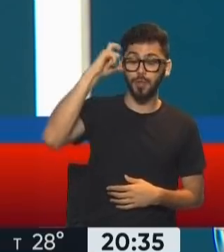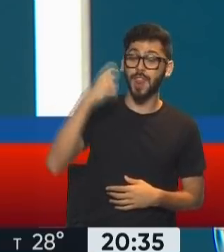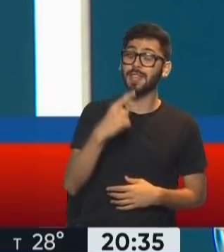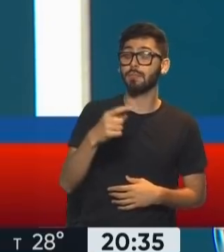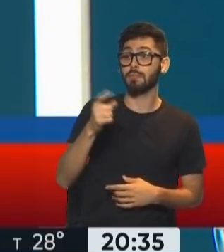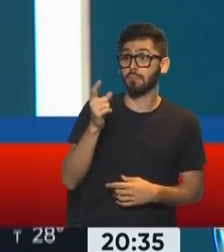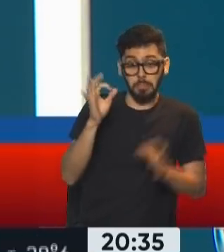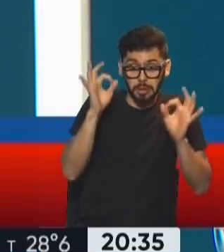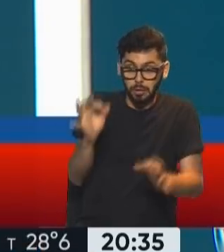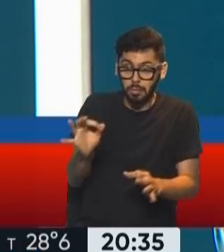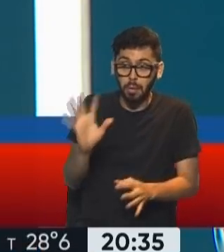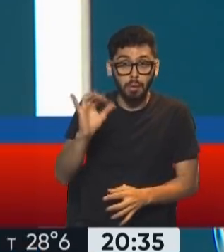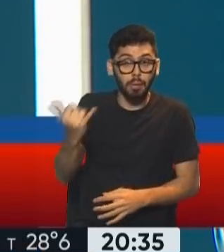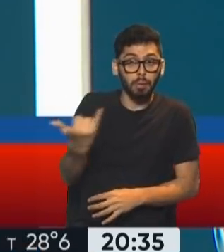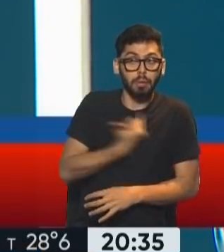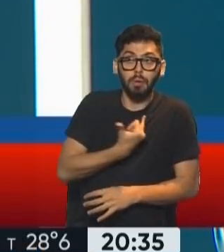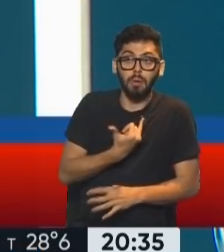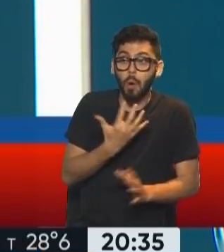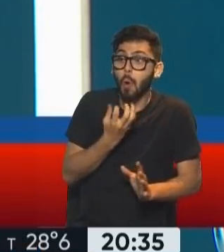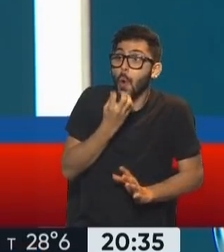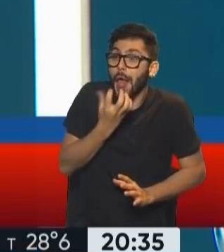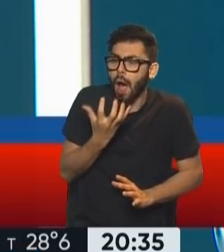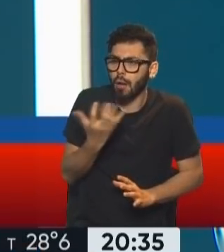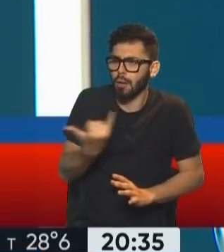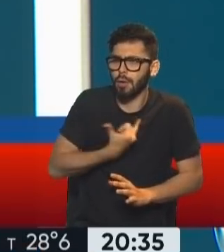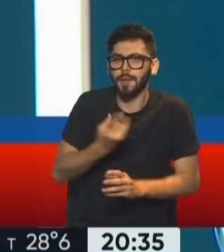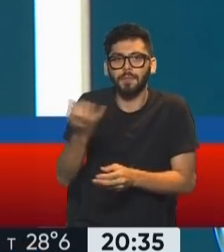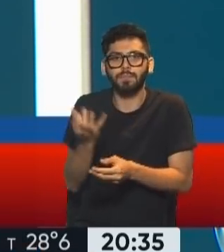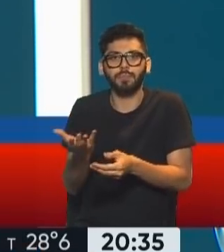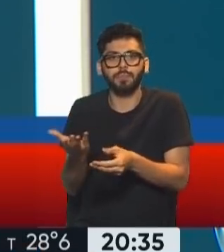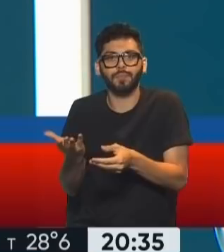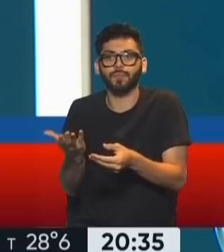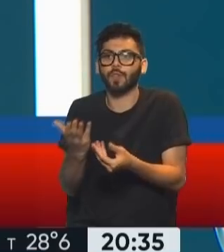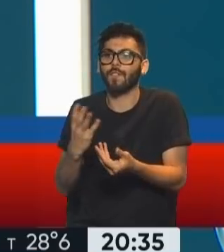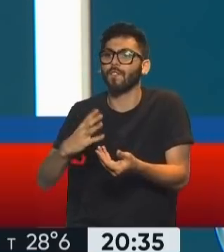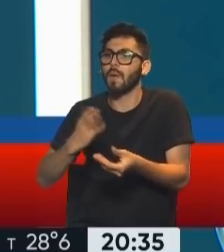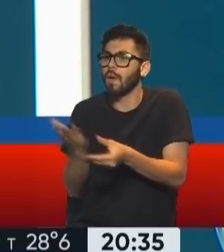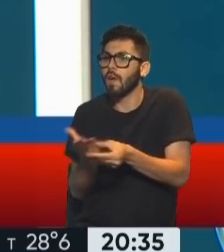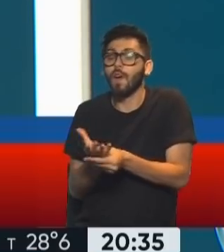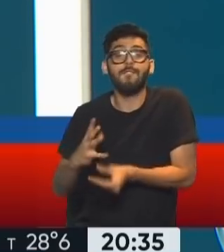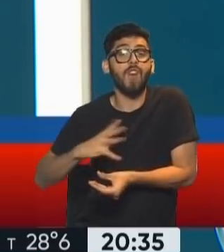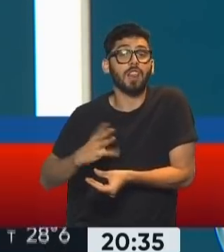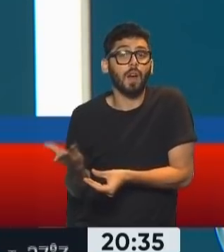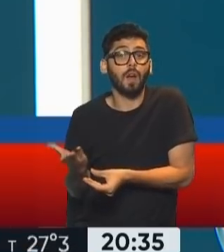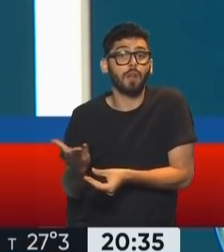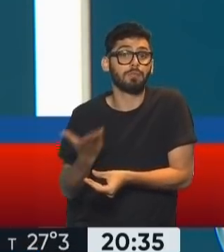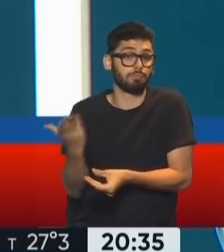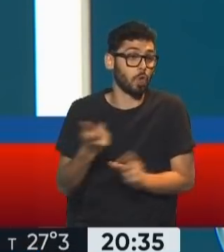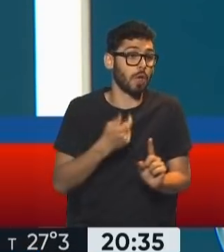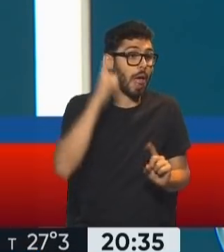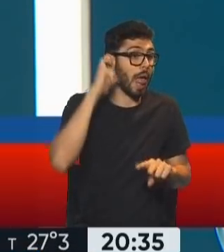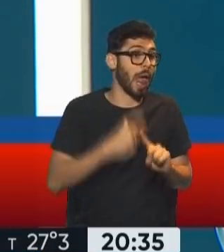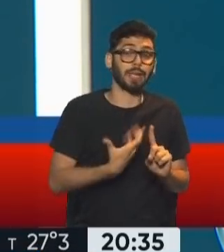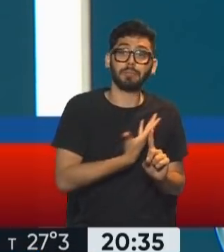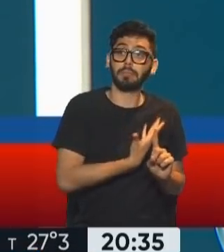en el momento de la indagatoria de esta falta de relevamiento, lo cual le impedía al expresidente